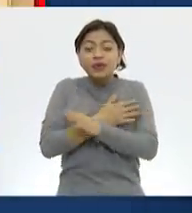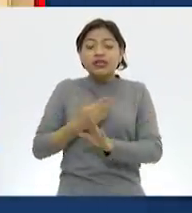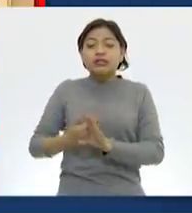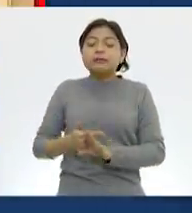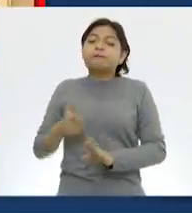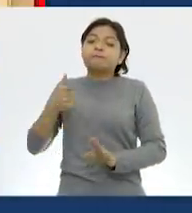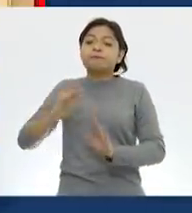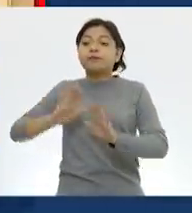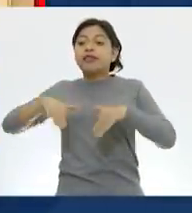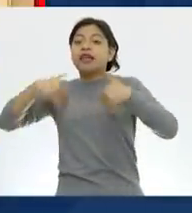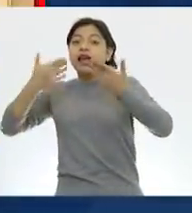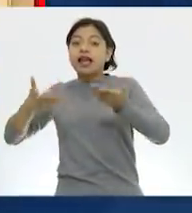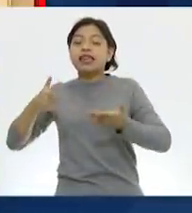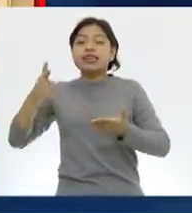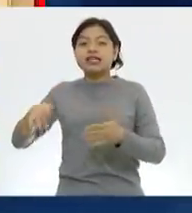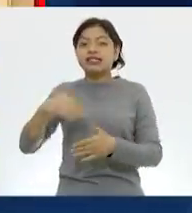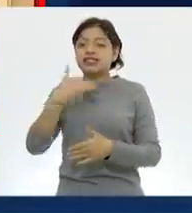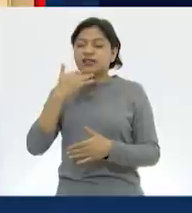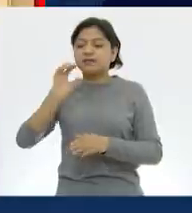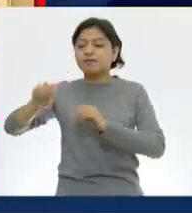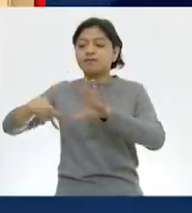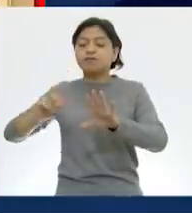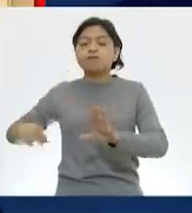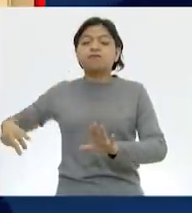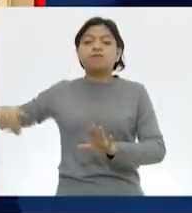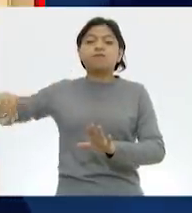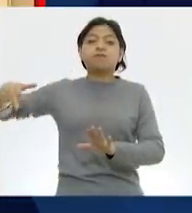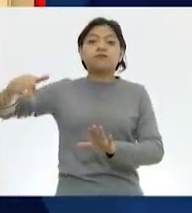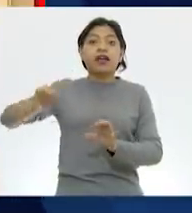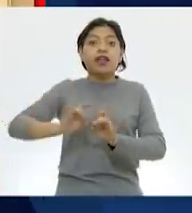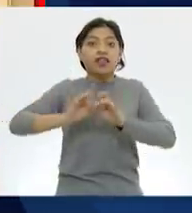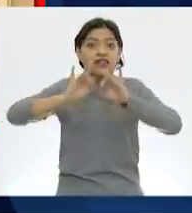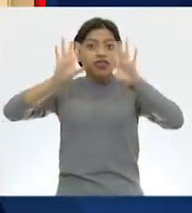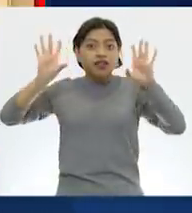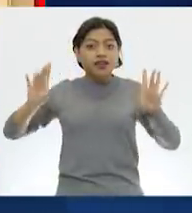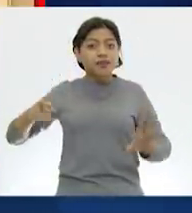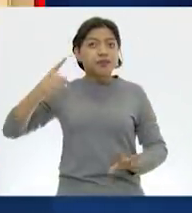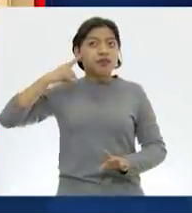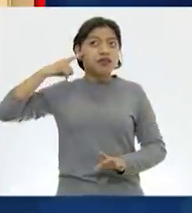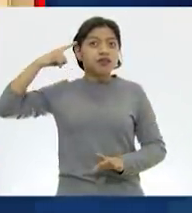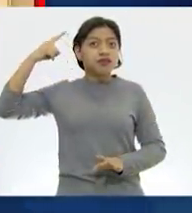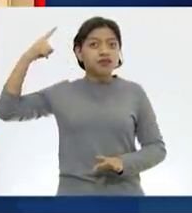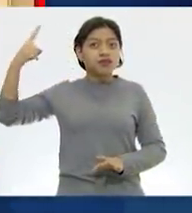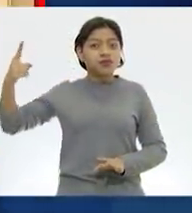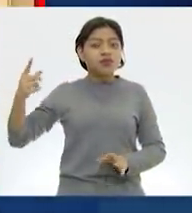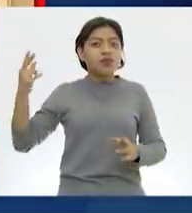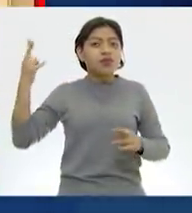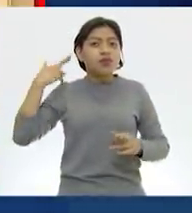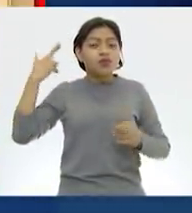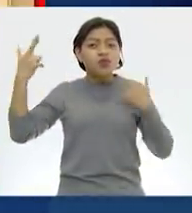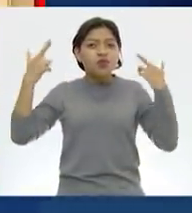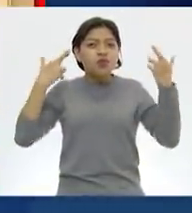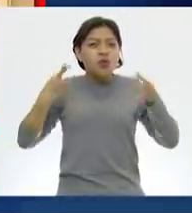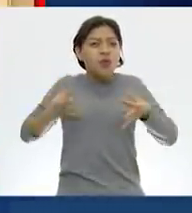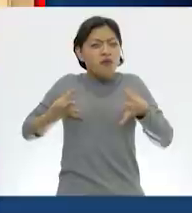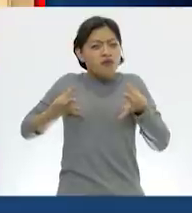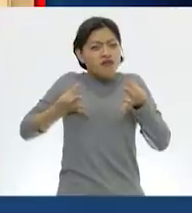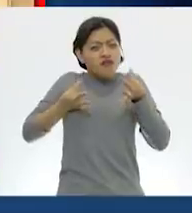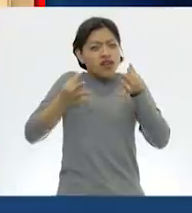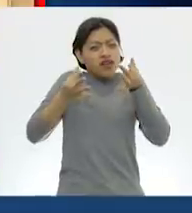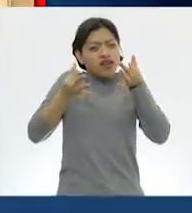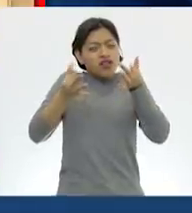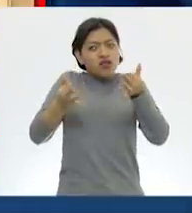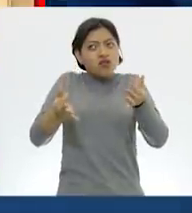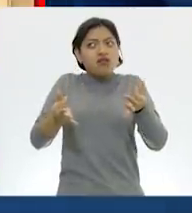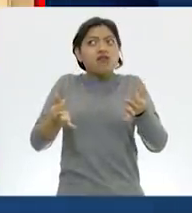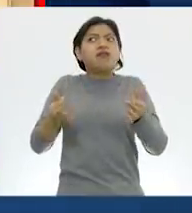atrás, por donde están los botes de basura. De repente, se escuchó un ruido agudo.